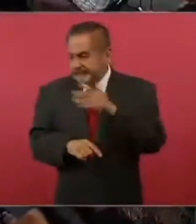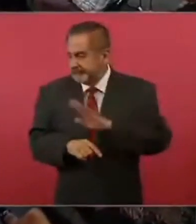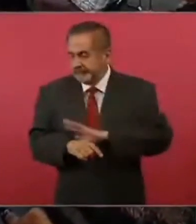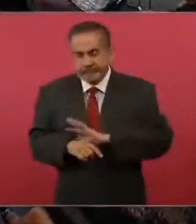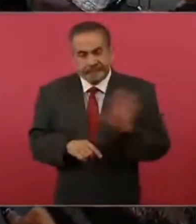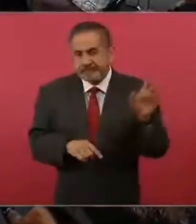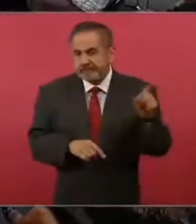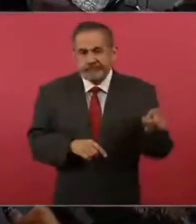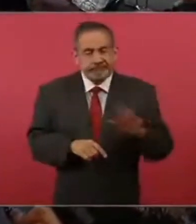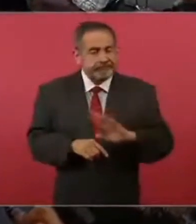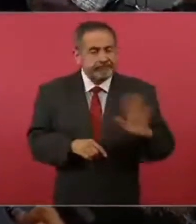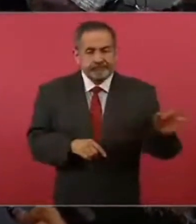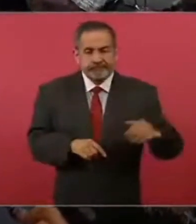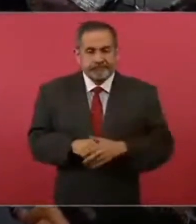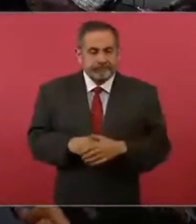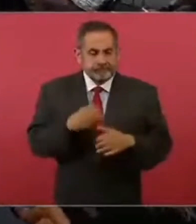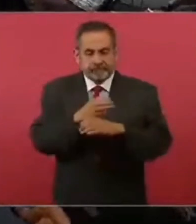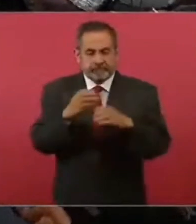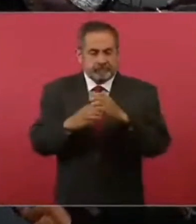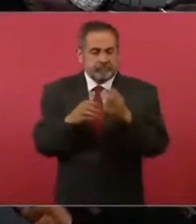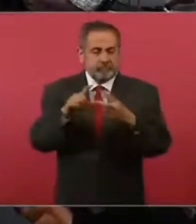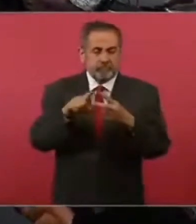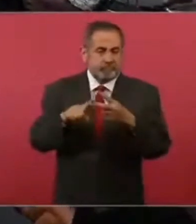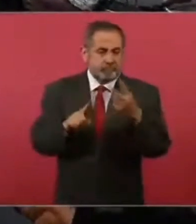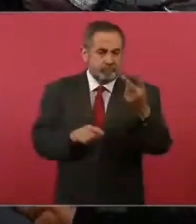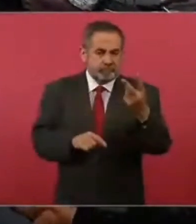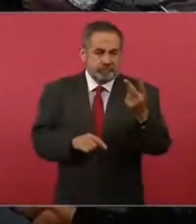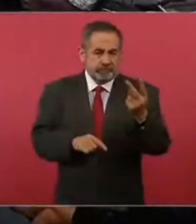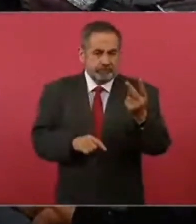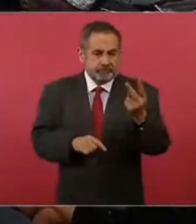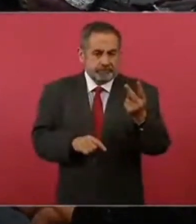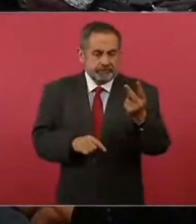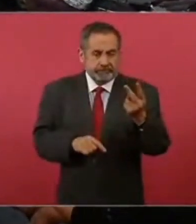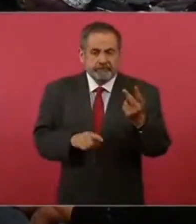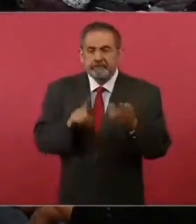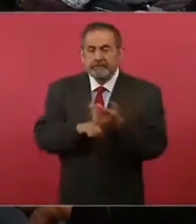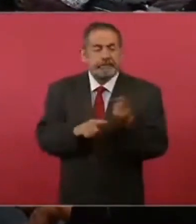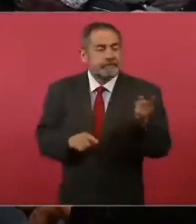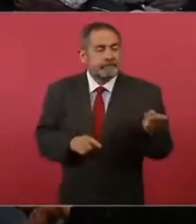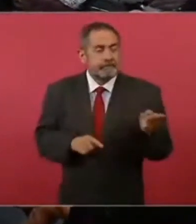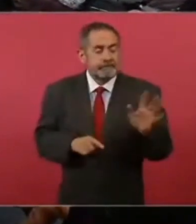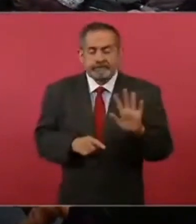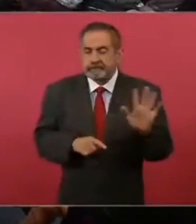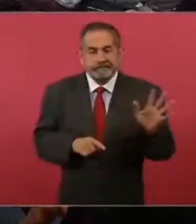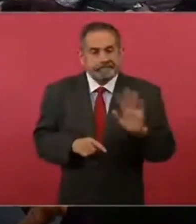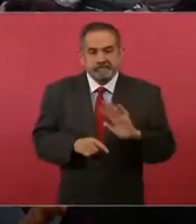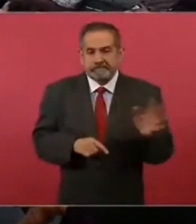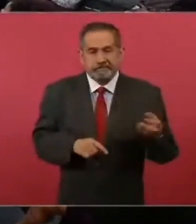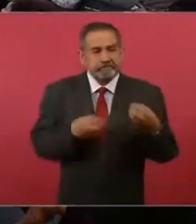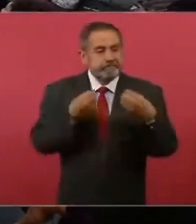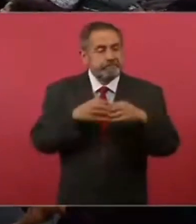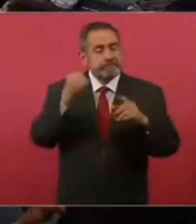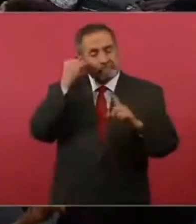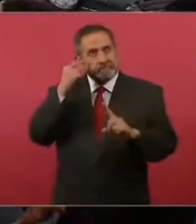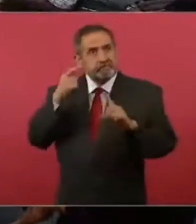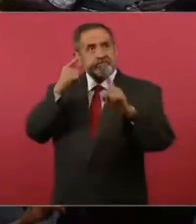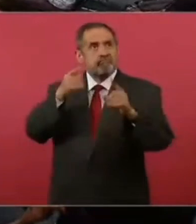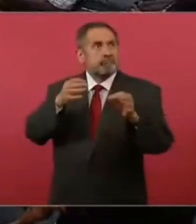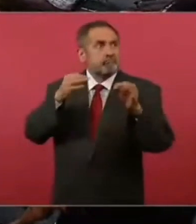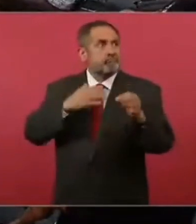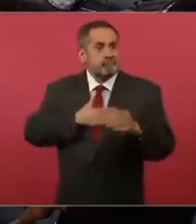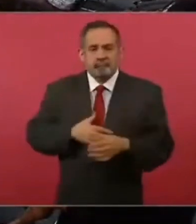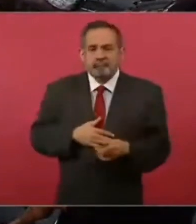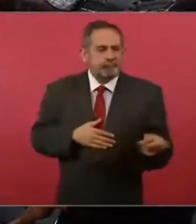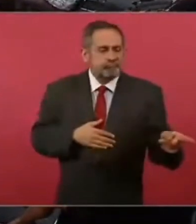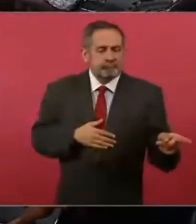perder por dos cosas primero porque se perdieron ideales y principios en